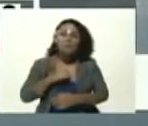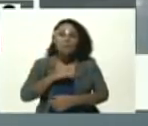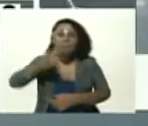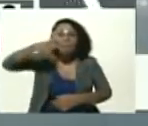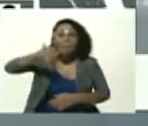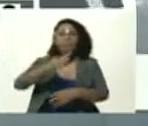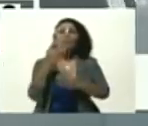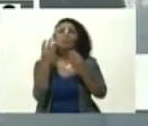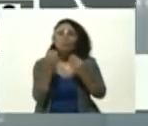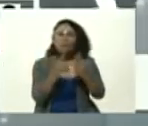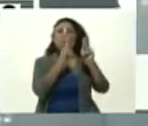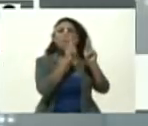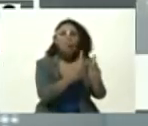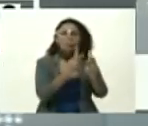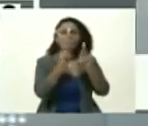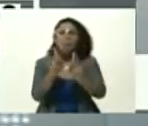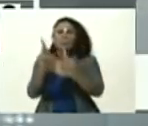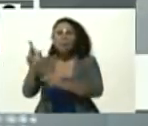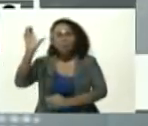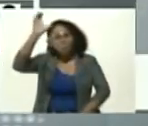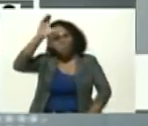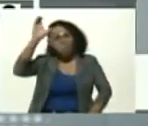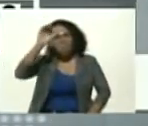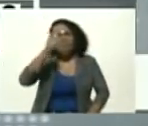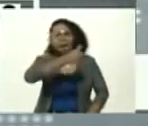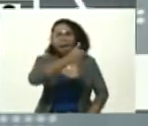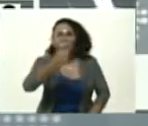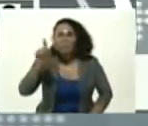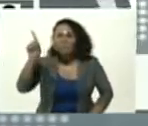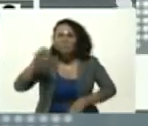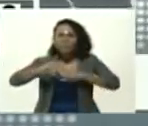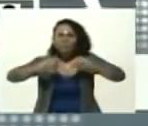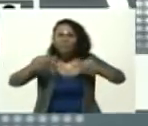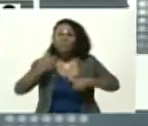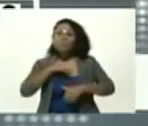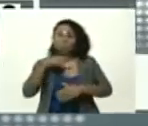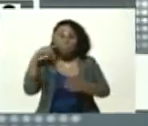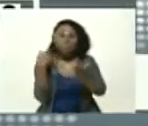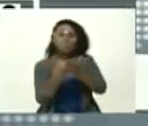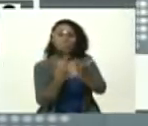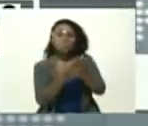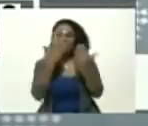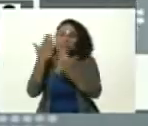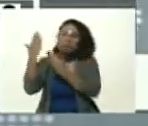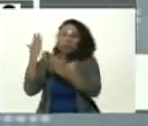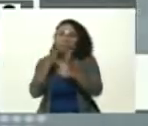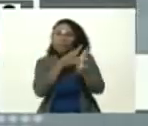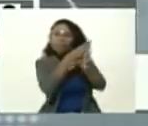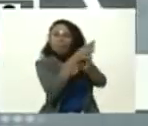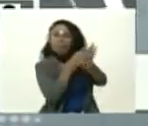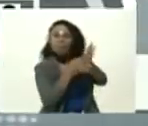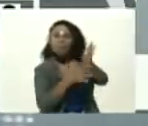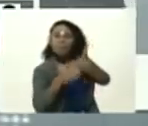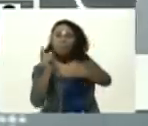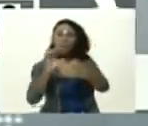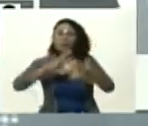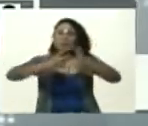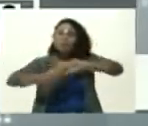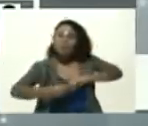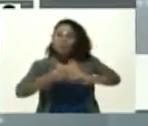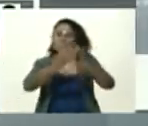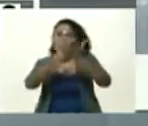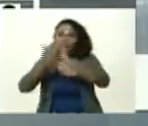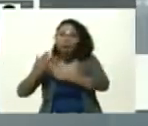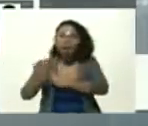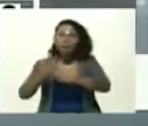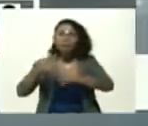muy organizado, muy consciente, y en cada uno de estos territorios, bueno, lo hemos constatado con nuestra estructura de los CLAD, de las